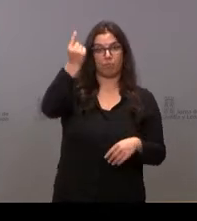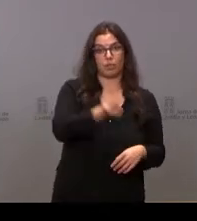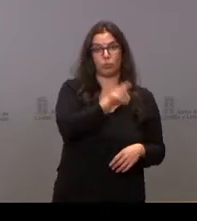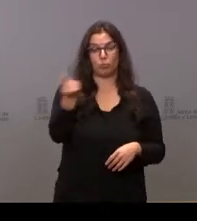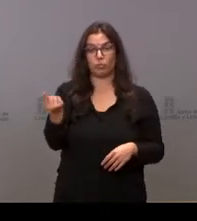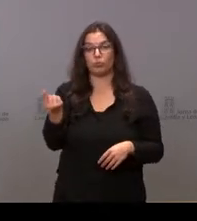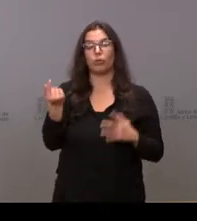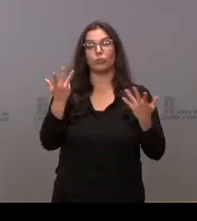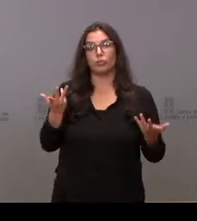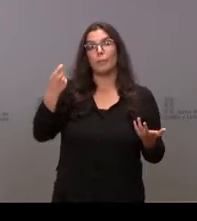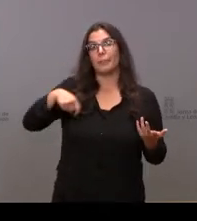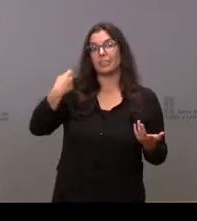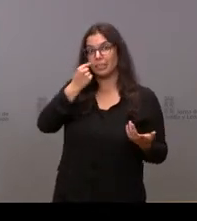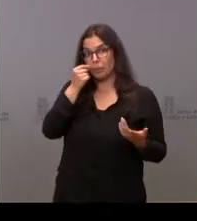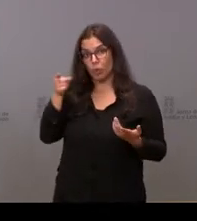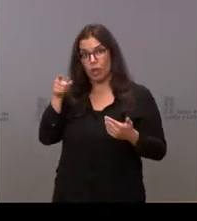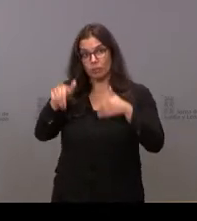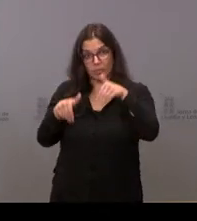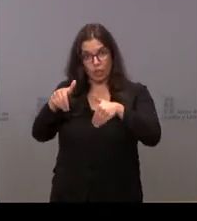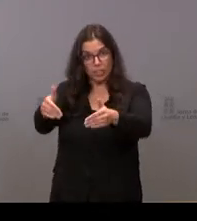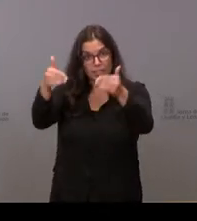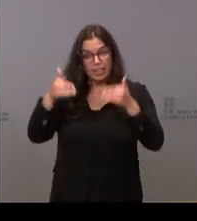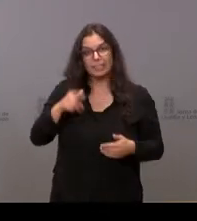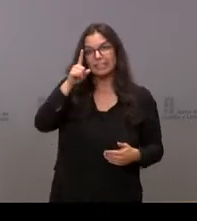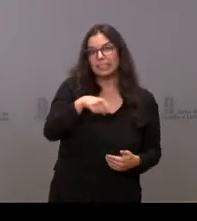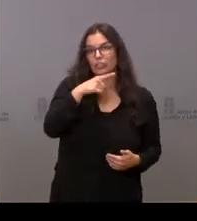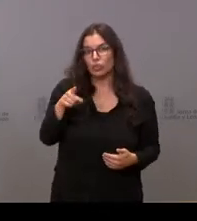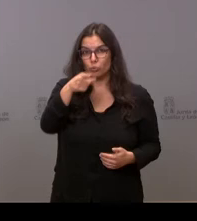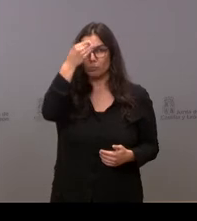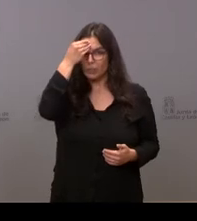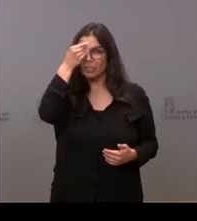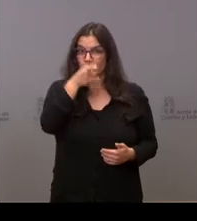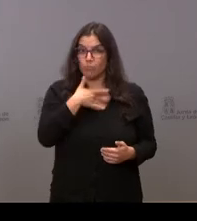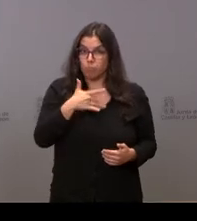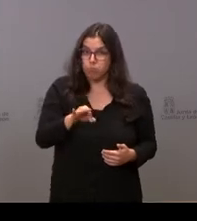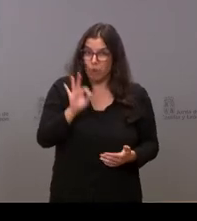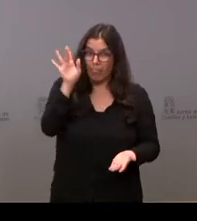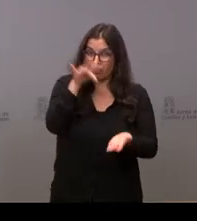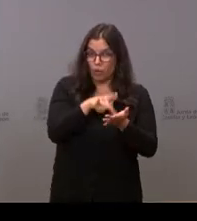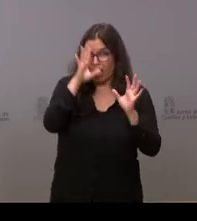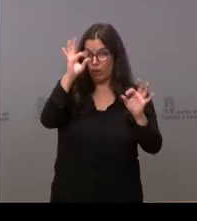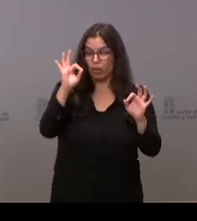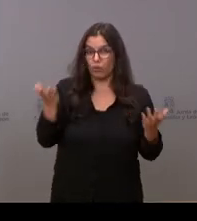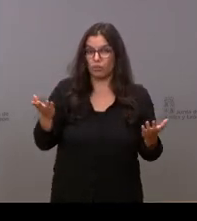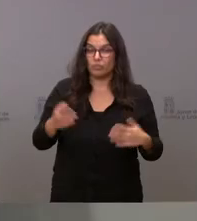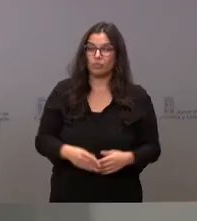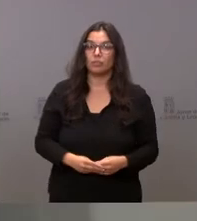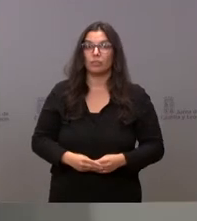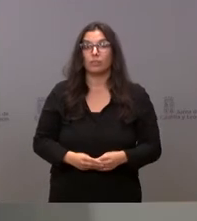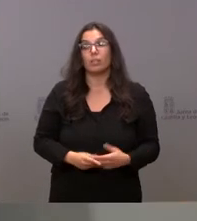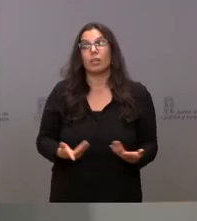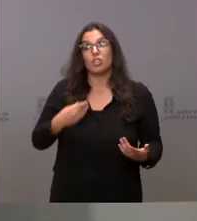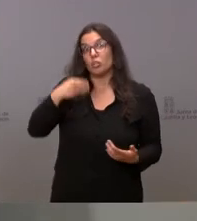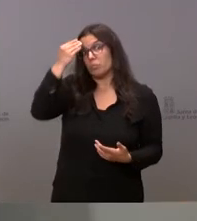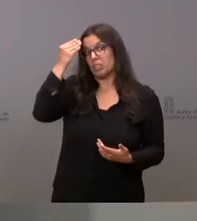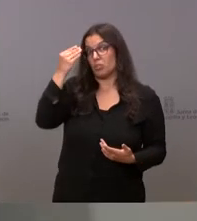el presidente adelantase las elecciones? ¿Usted cree que sería un escenario razonable? Es que yo creo que no se va